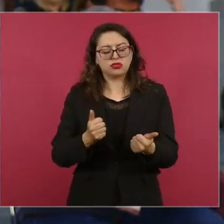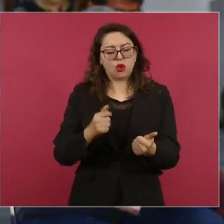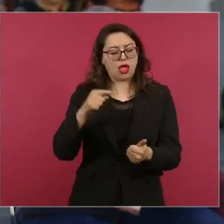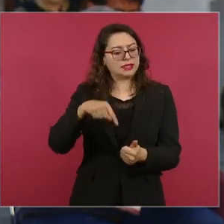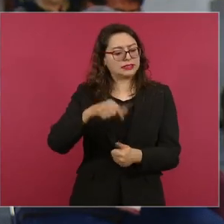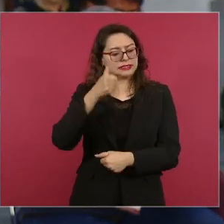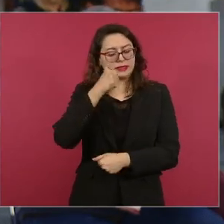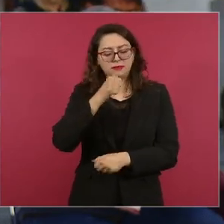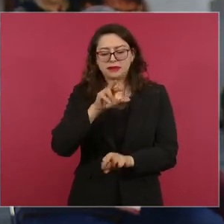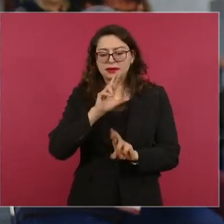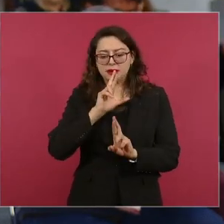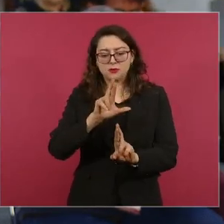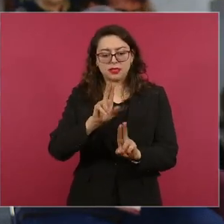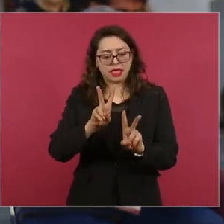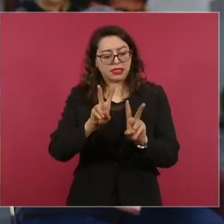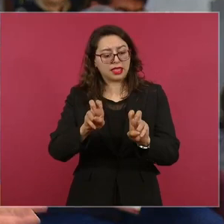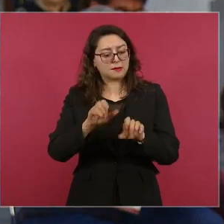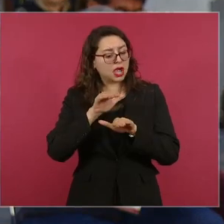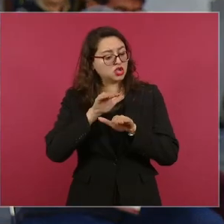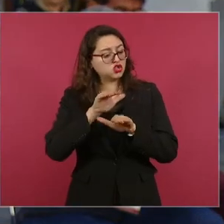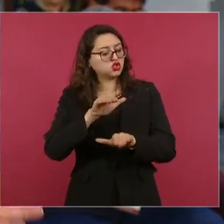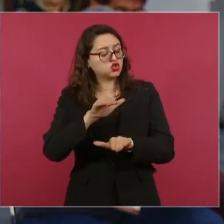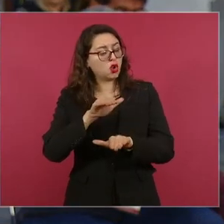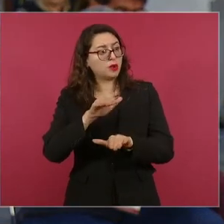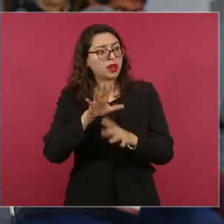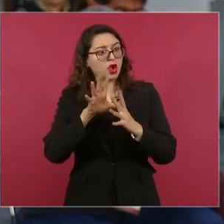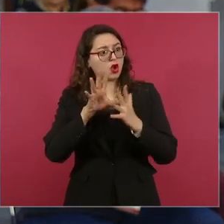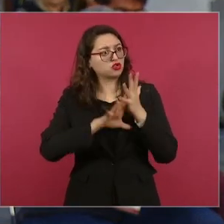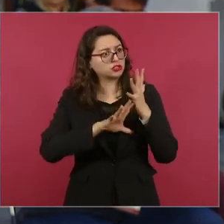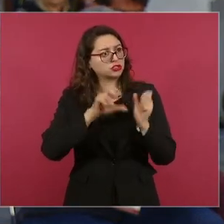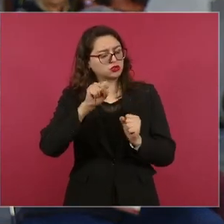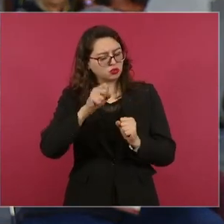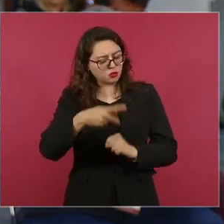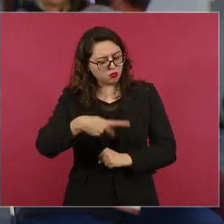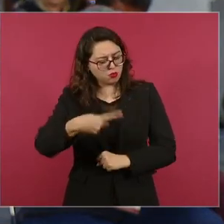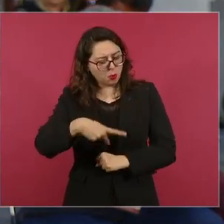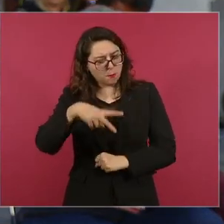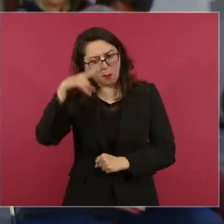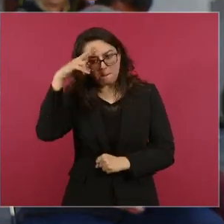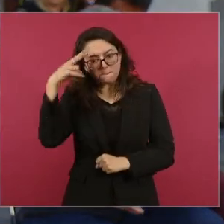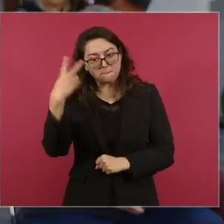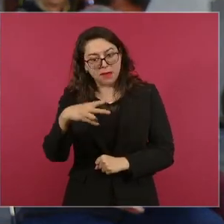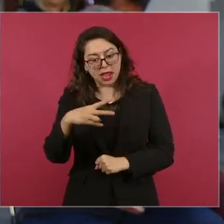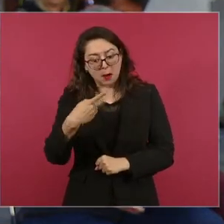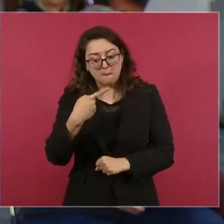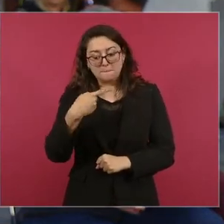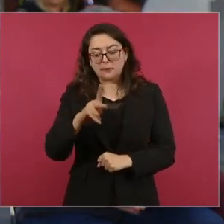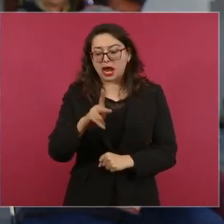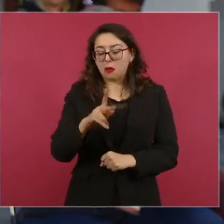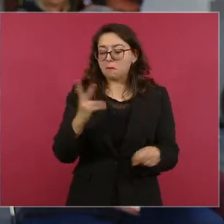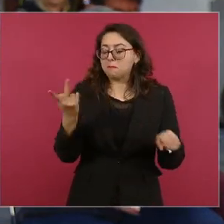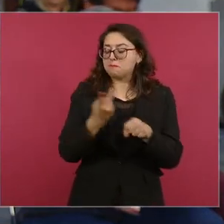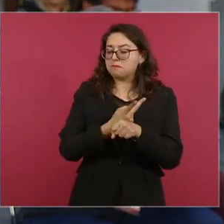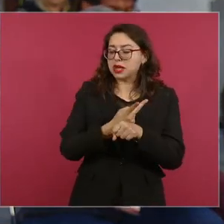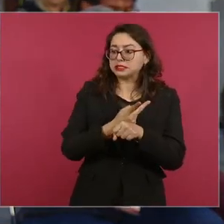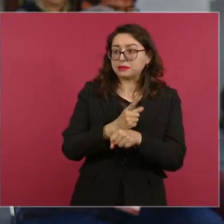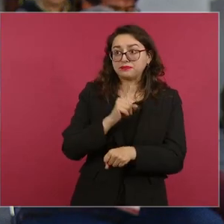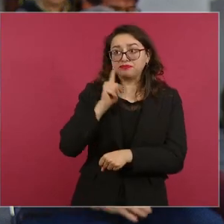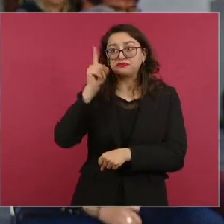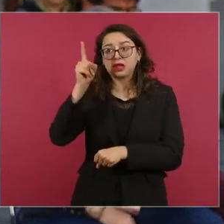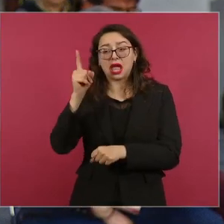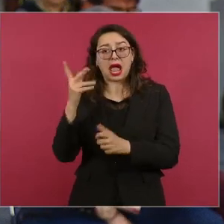en su momento, cuando se dio este conflicto bélico nuevamente entre Rusia y Ucrania, usted